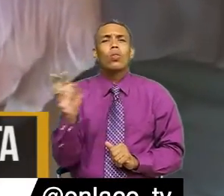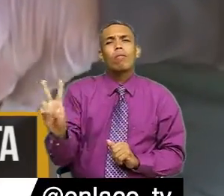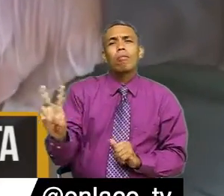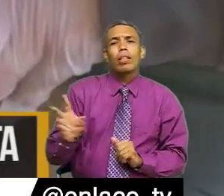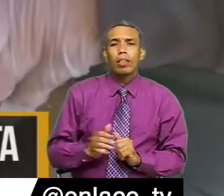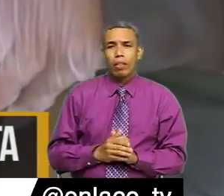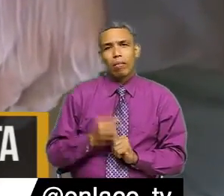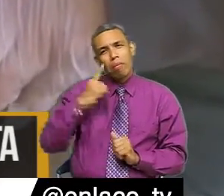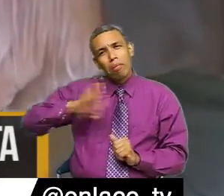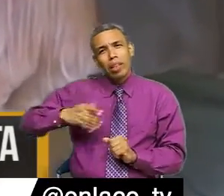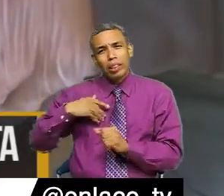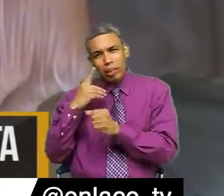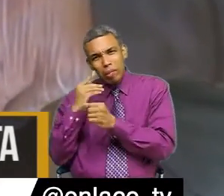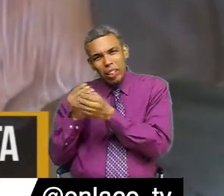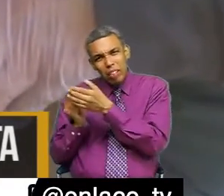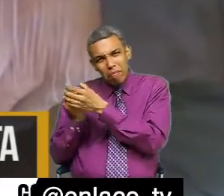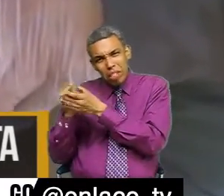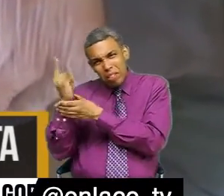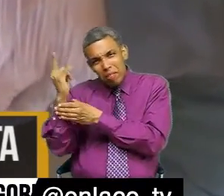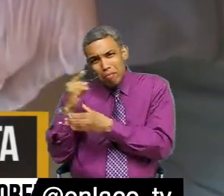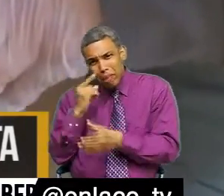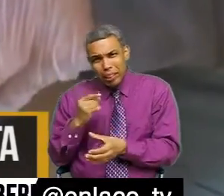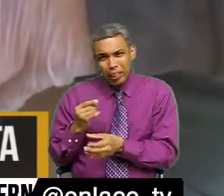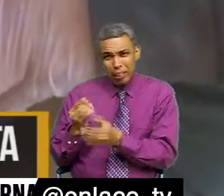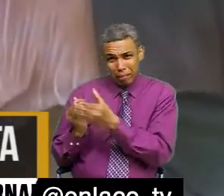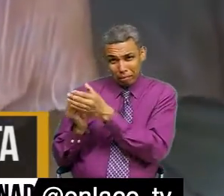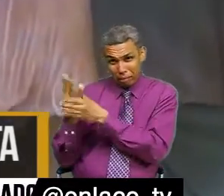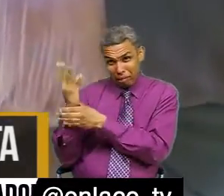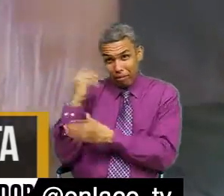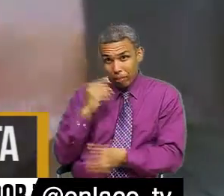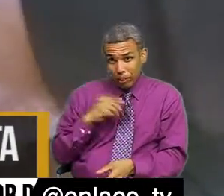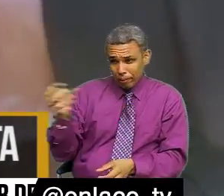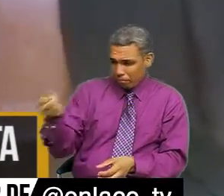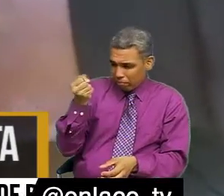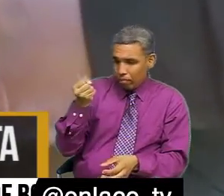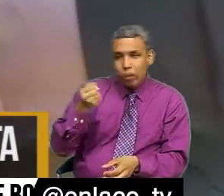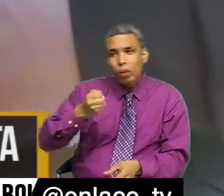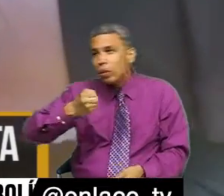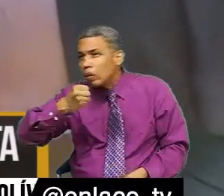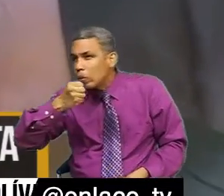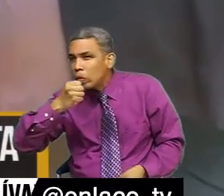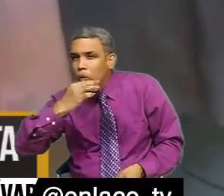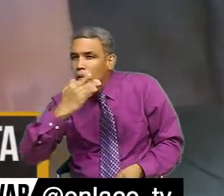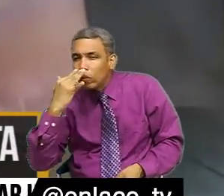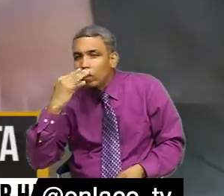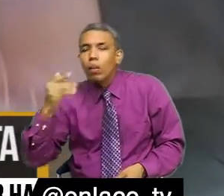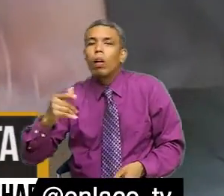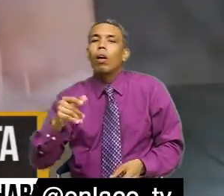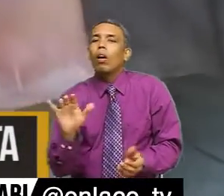vegetal, de características y olor similares a la marihuana.